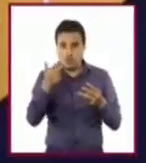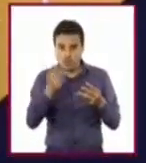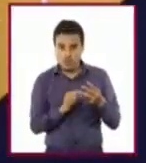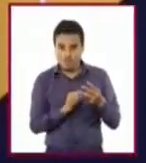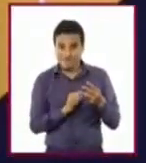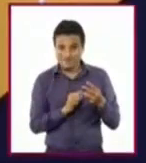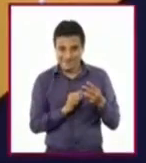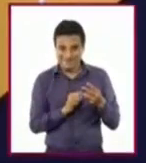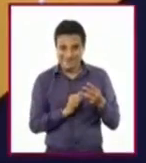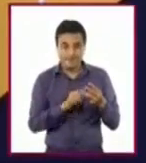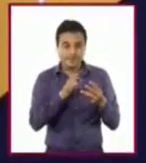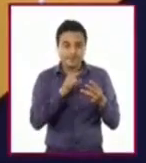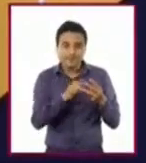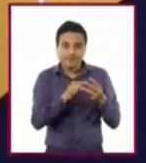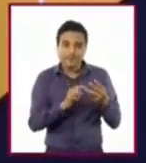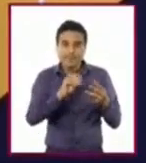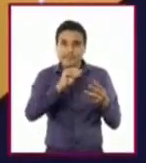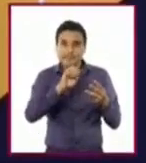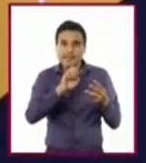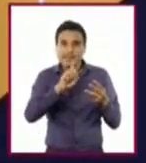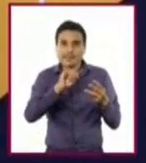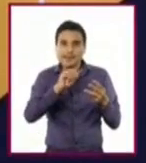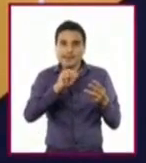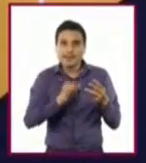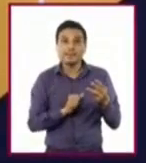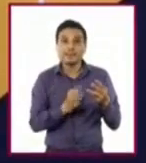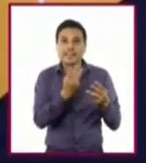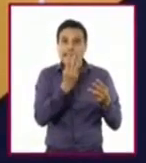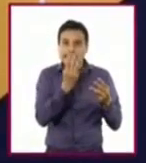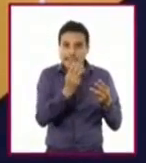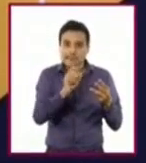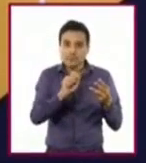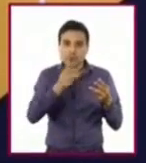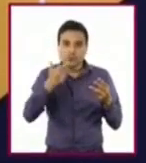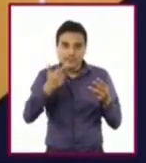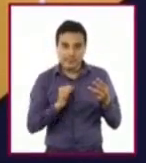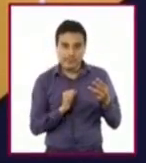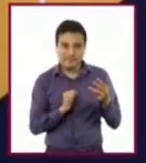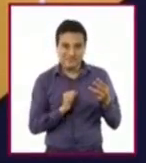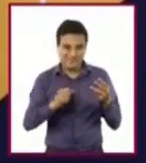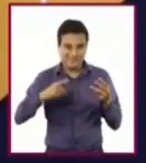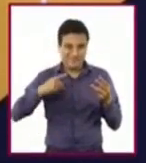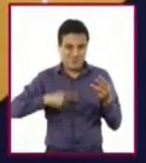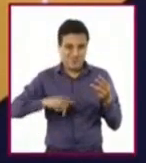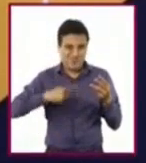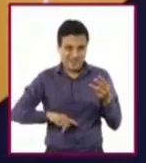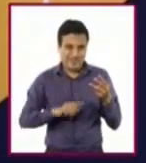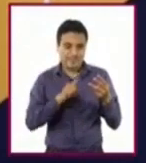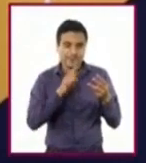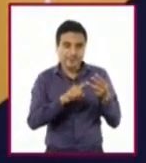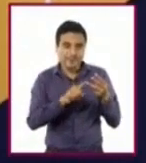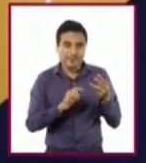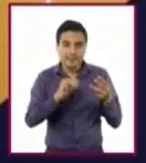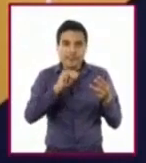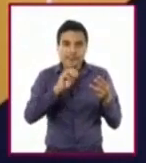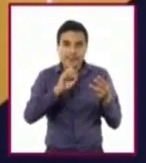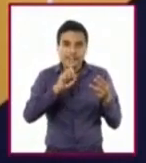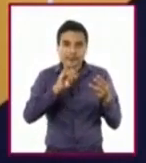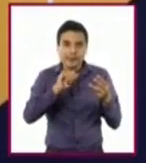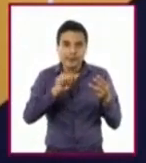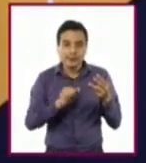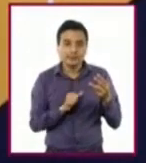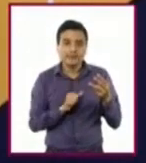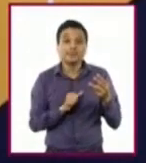habitantes por hogar mediana es igual a 3.7 habitantes por hogar y la media aritmética o